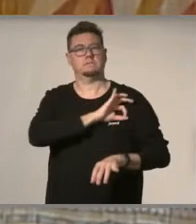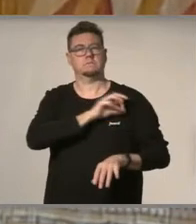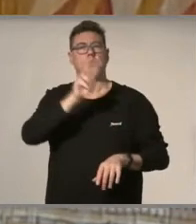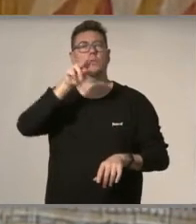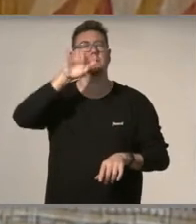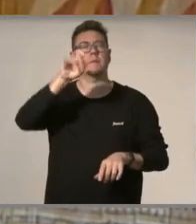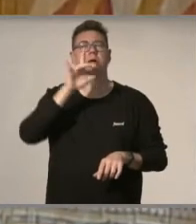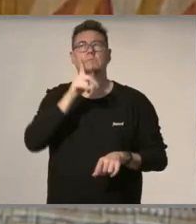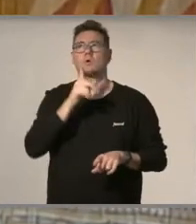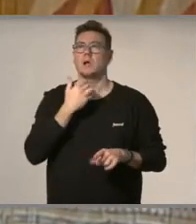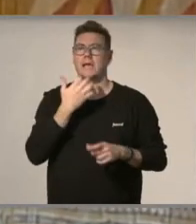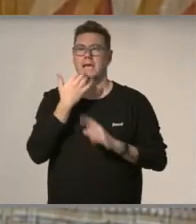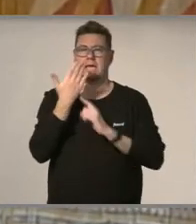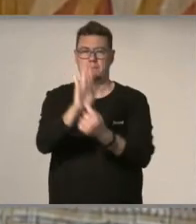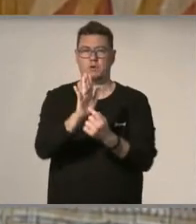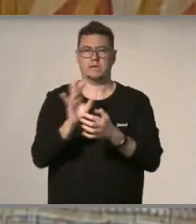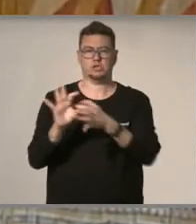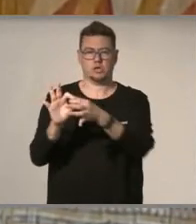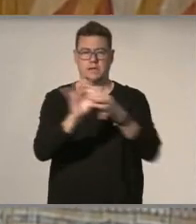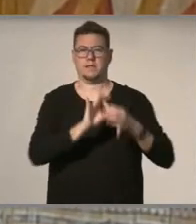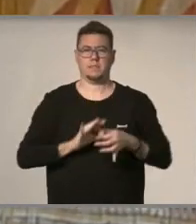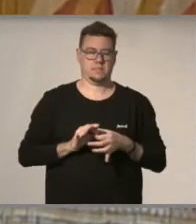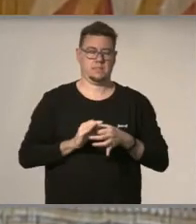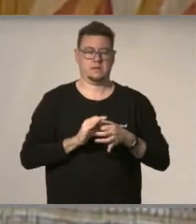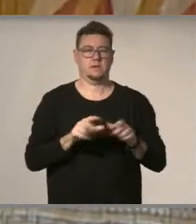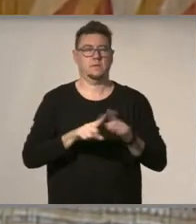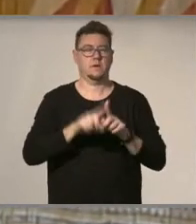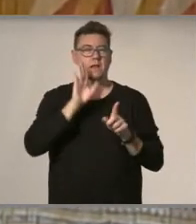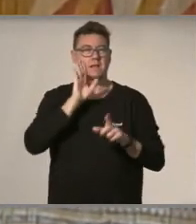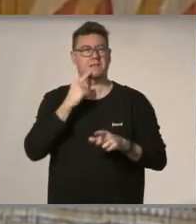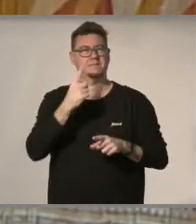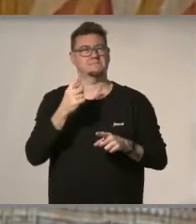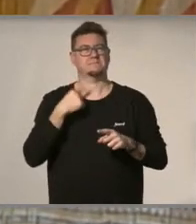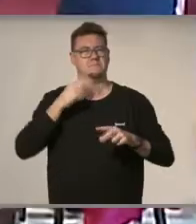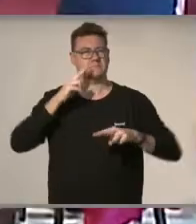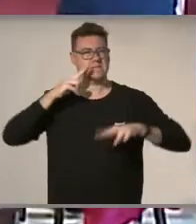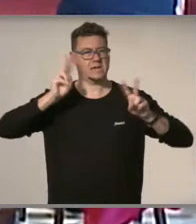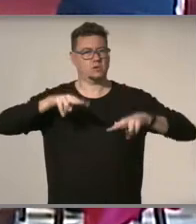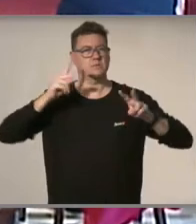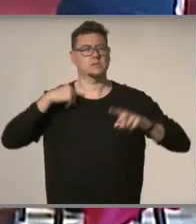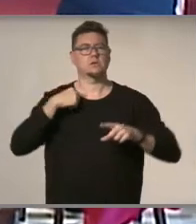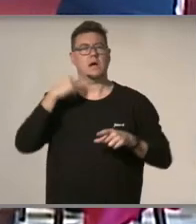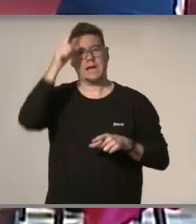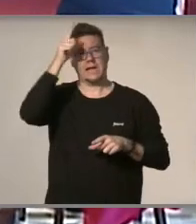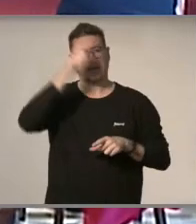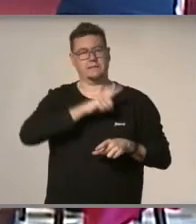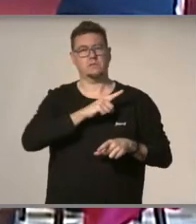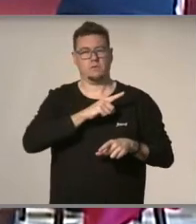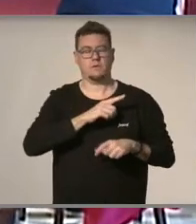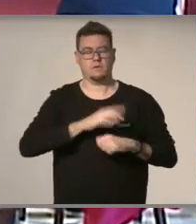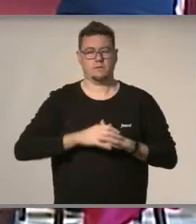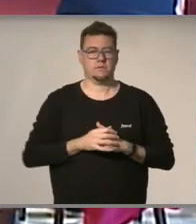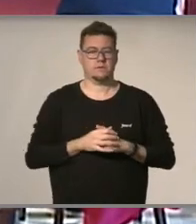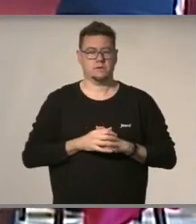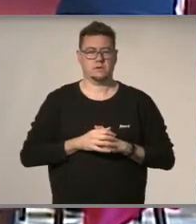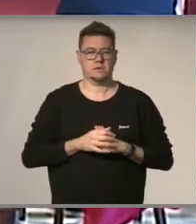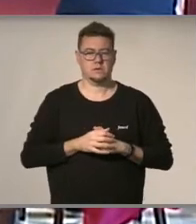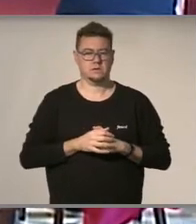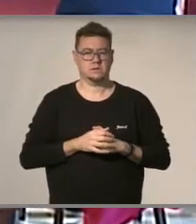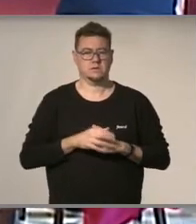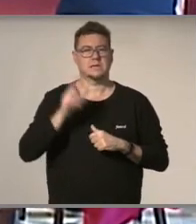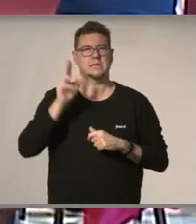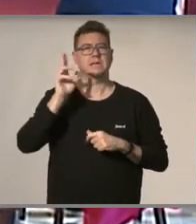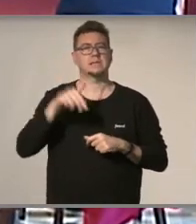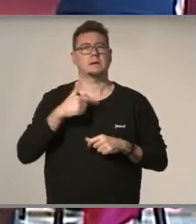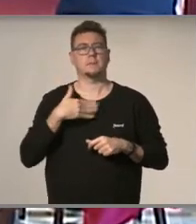ser un ejemplo de solidaridad colectiva. Como decía, es un reconocimiento al Ejército en tiempos de paz, pues también